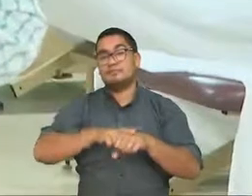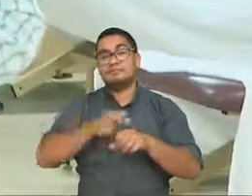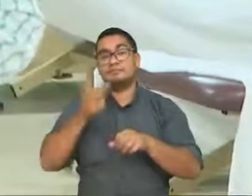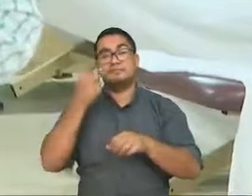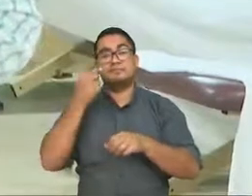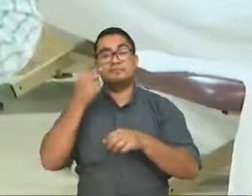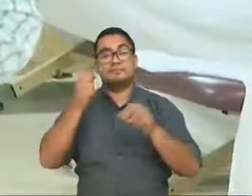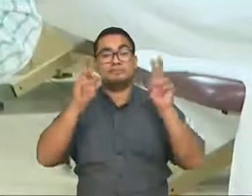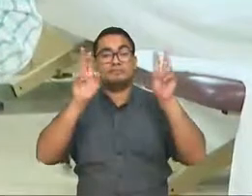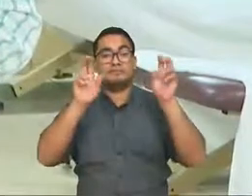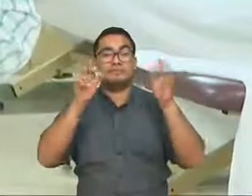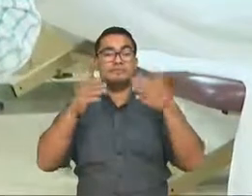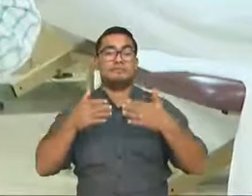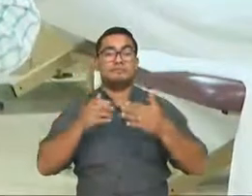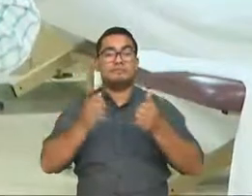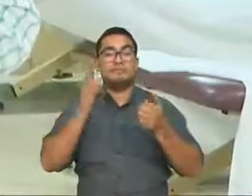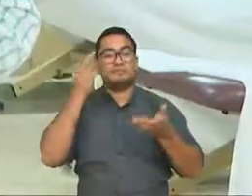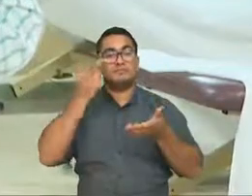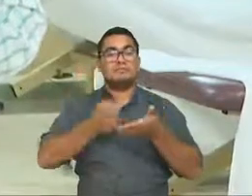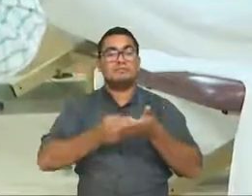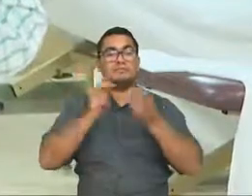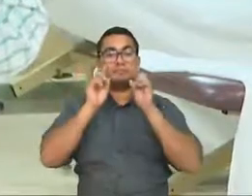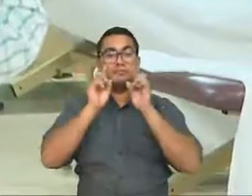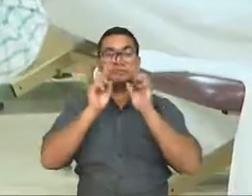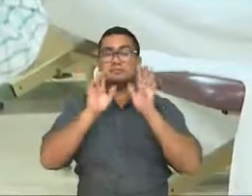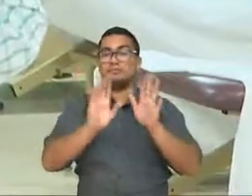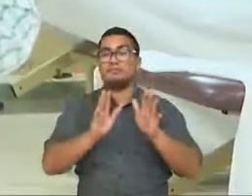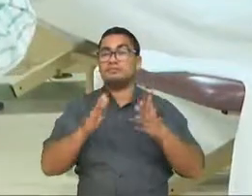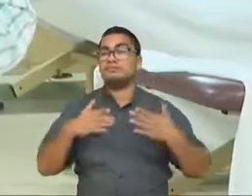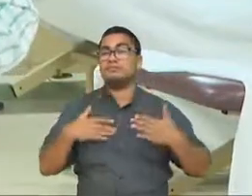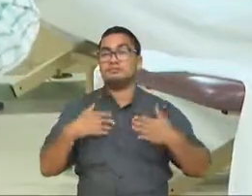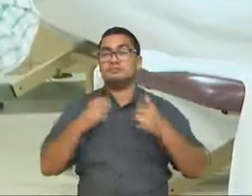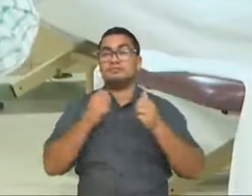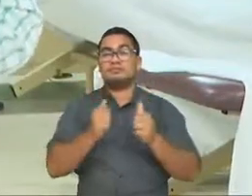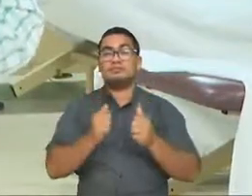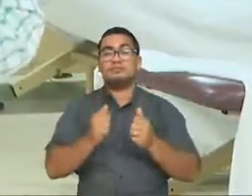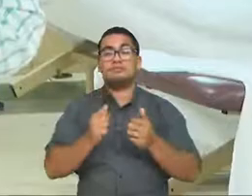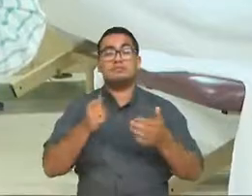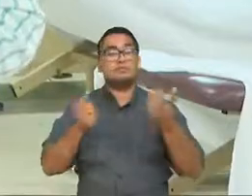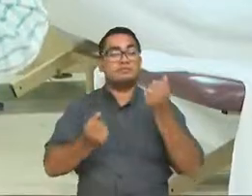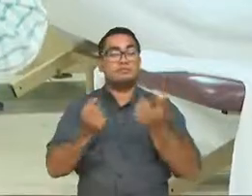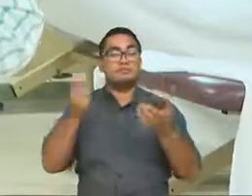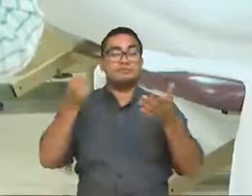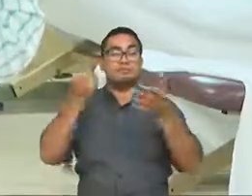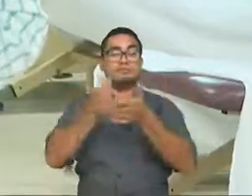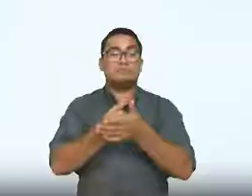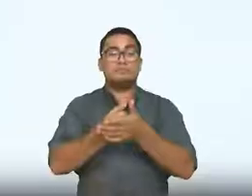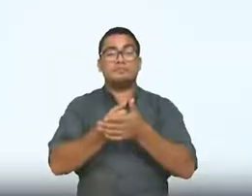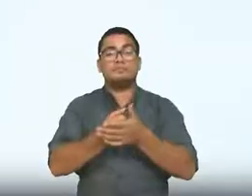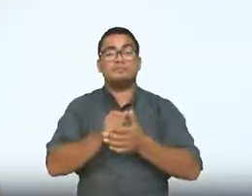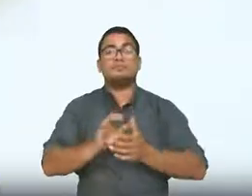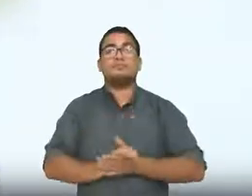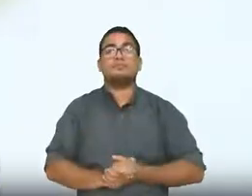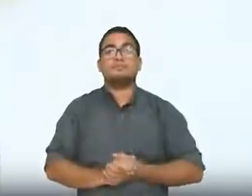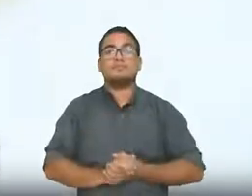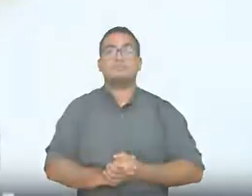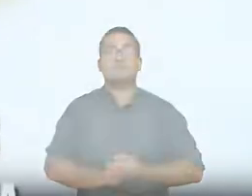conocer sobre temas de salud. Recuerde que prevenir los accidentes también es salud.